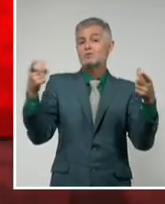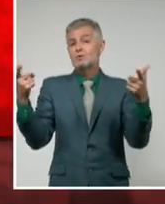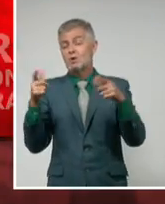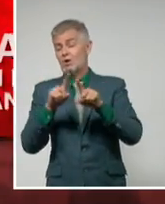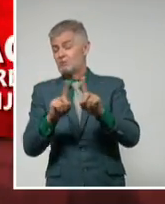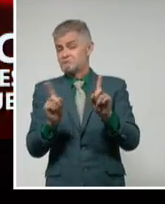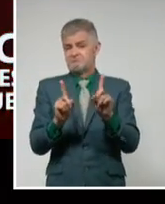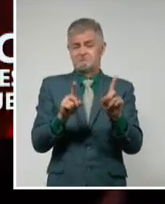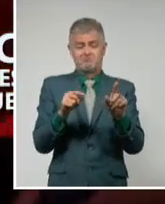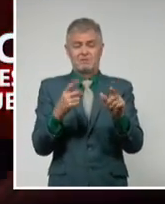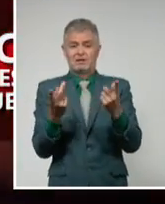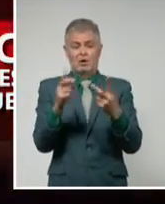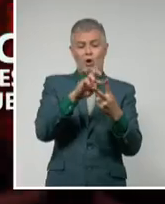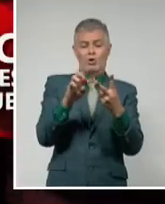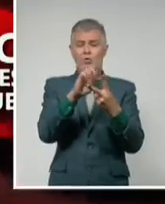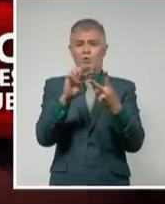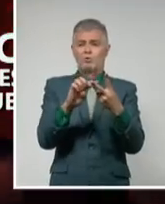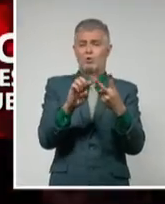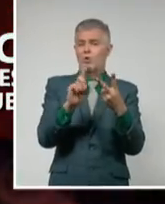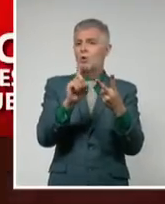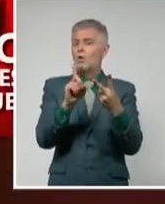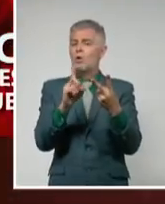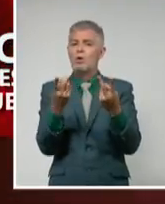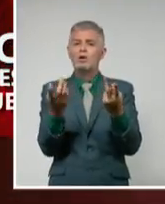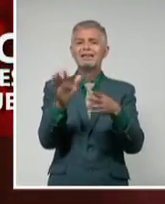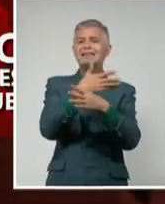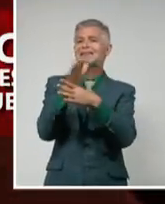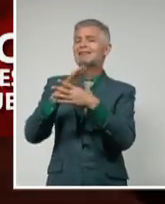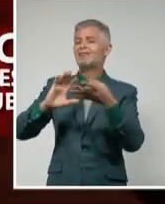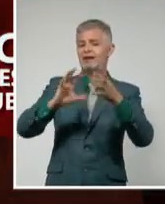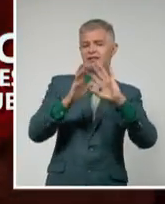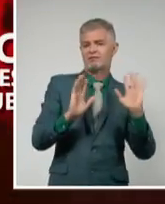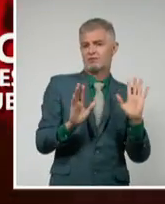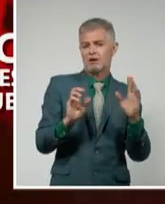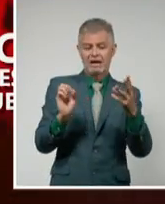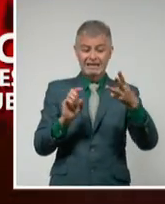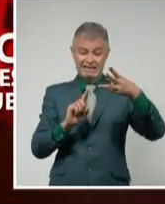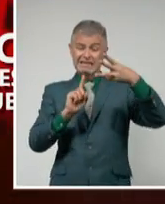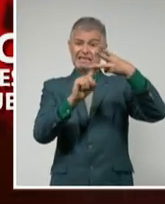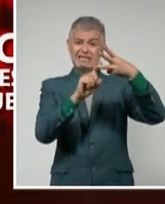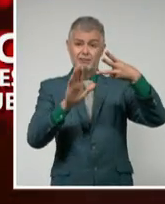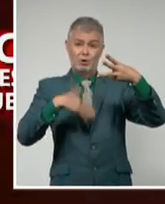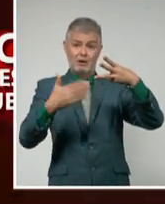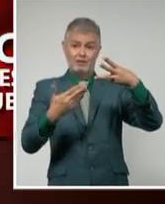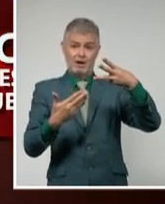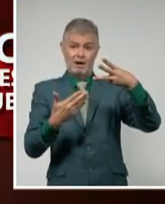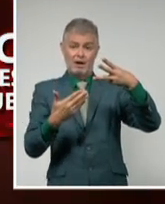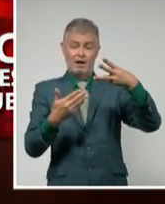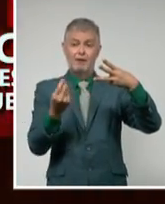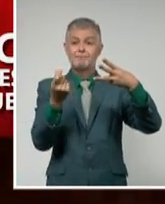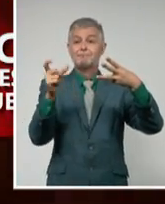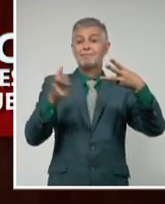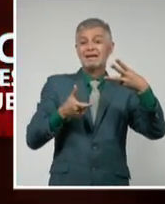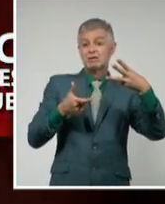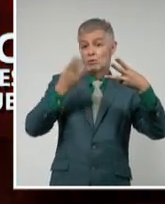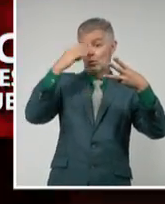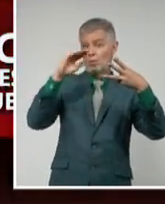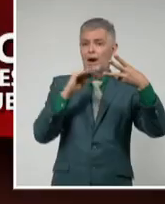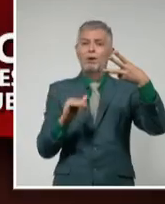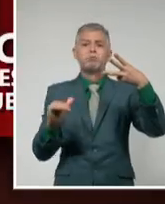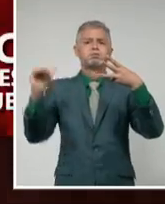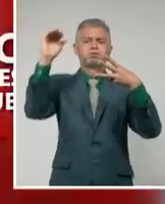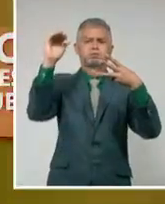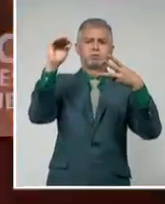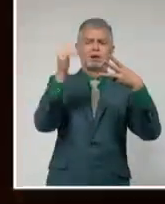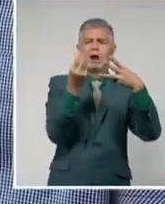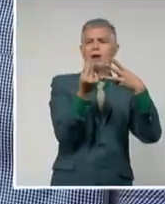en entornos distintos. Se suma un tercer problema y es la sobrevaloración del peso cubano con respecto a las